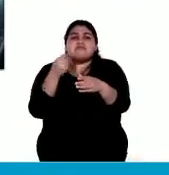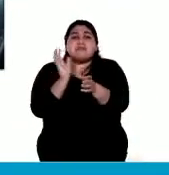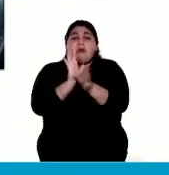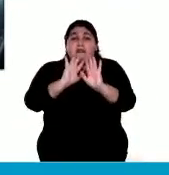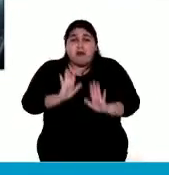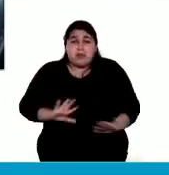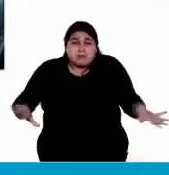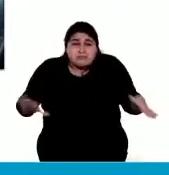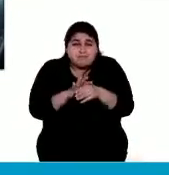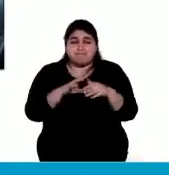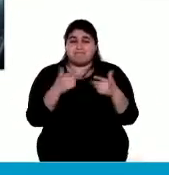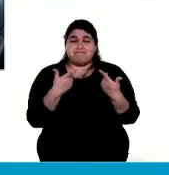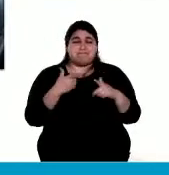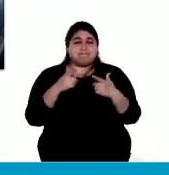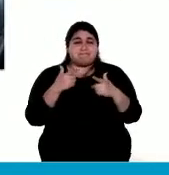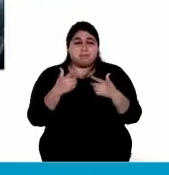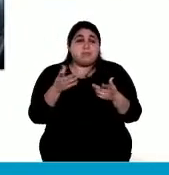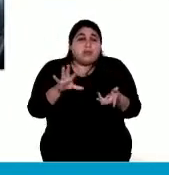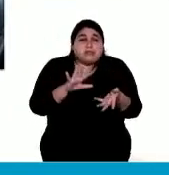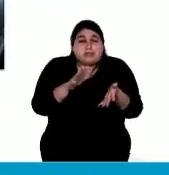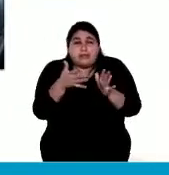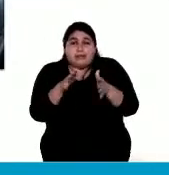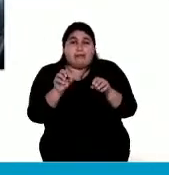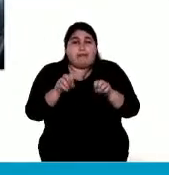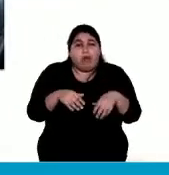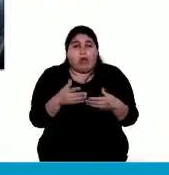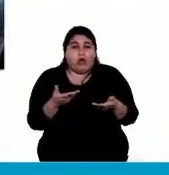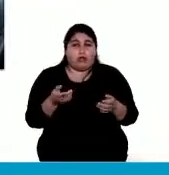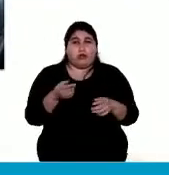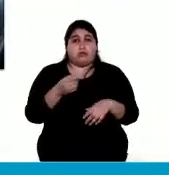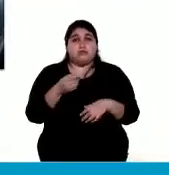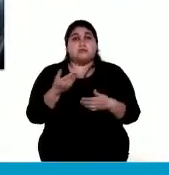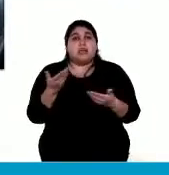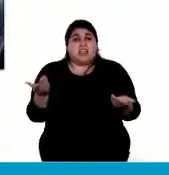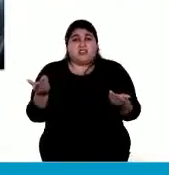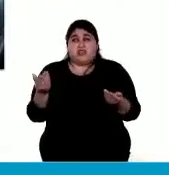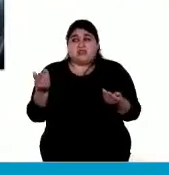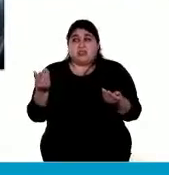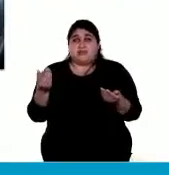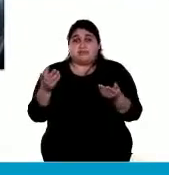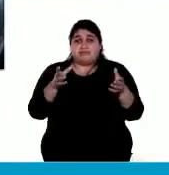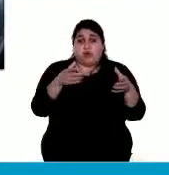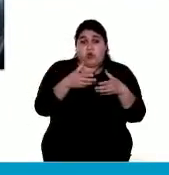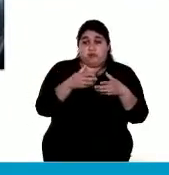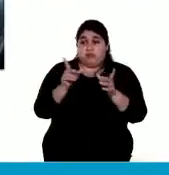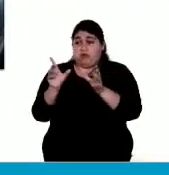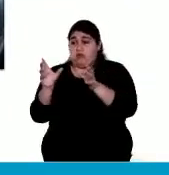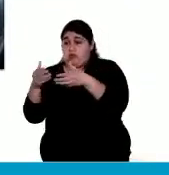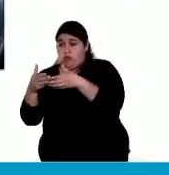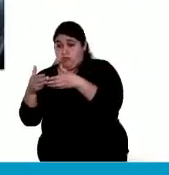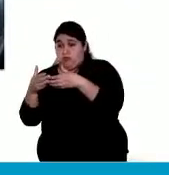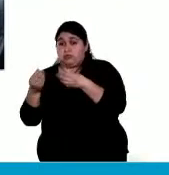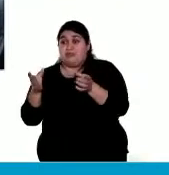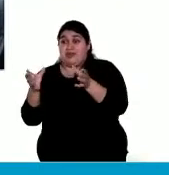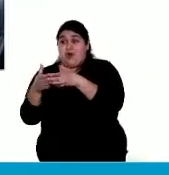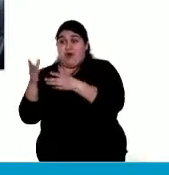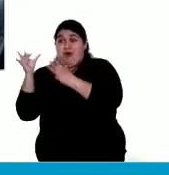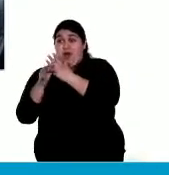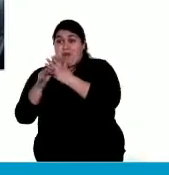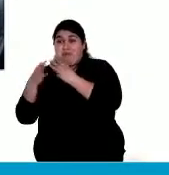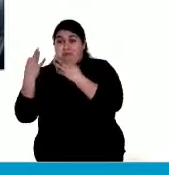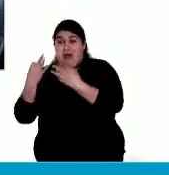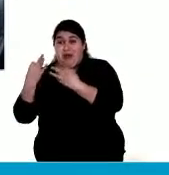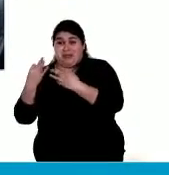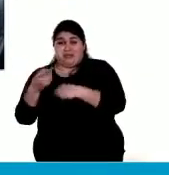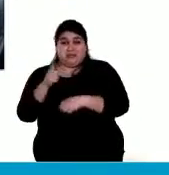pero en gran parte tienen cero compromiso con lo que es ser policía, tienen cero compromiso con